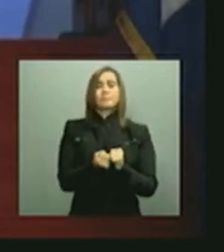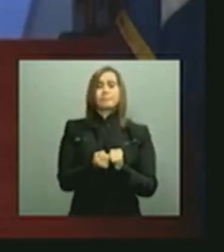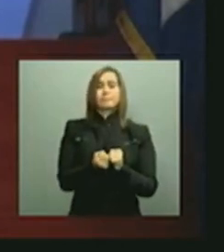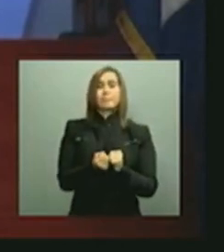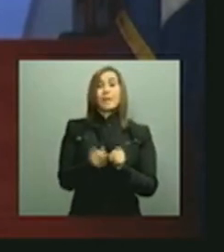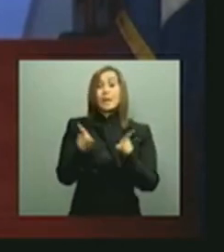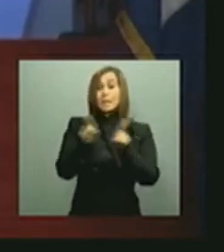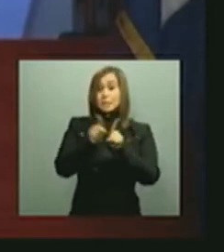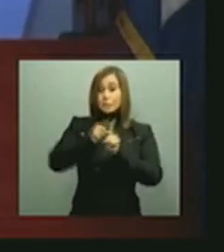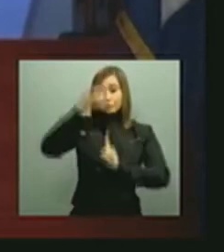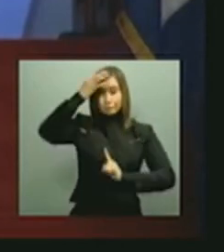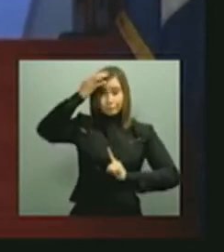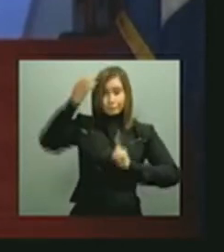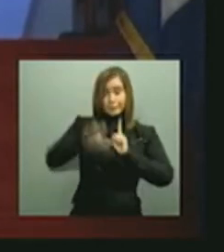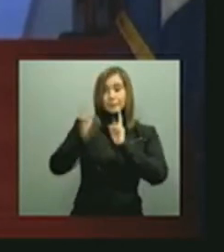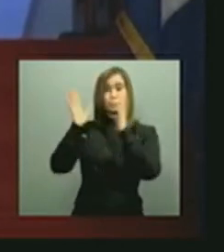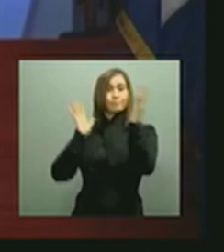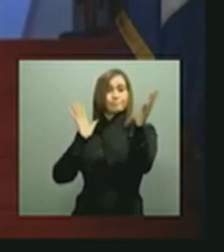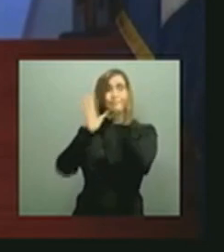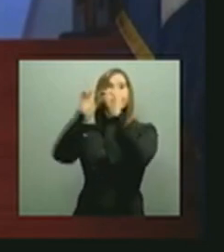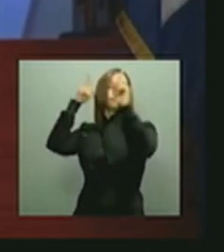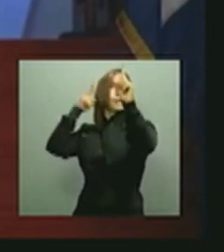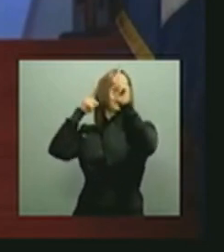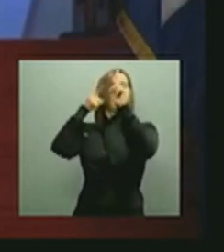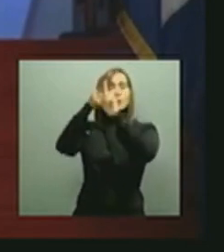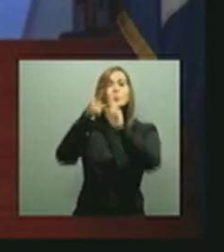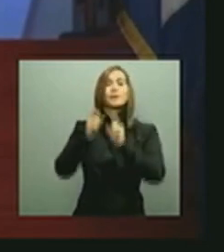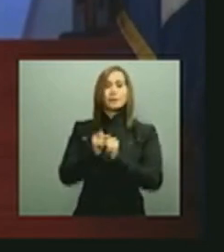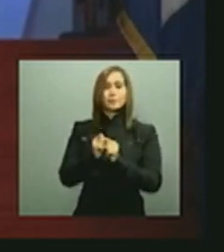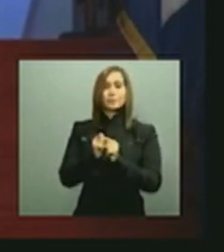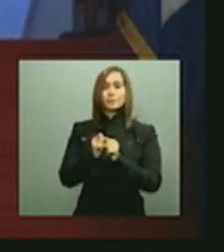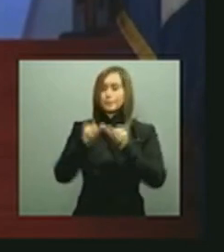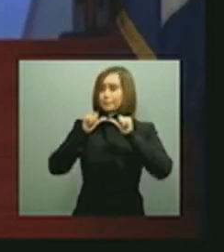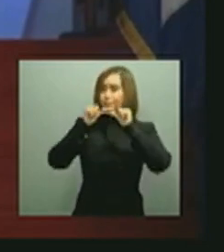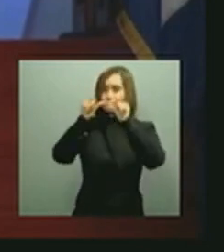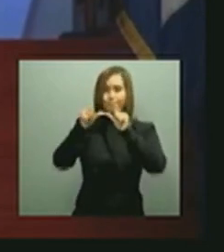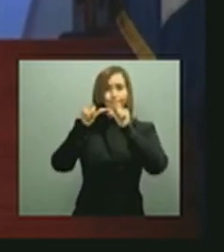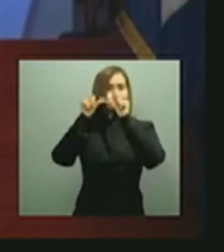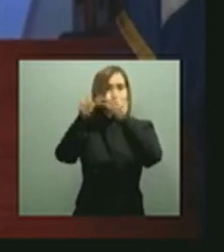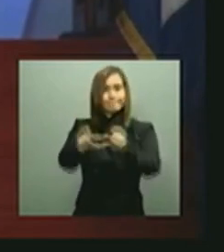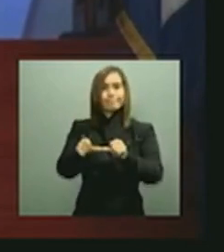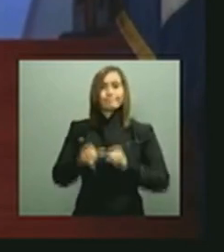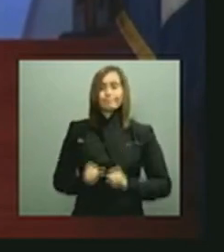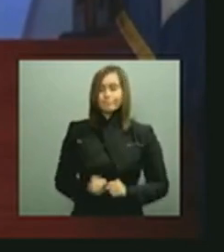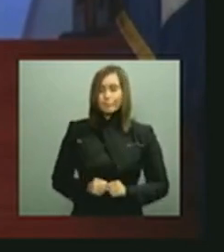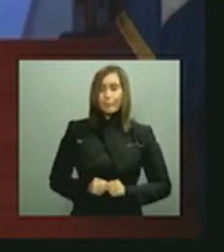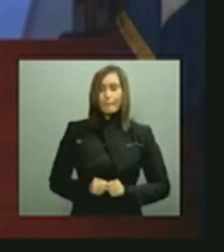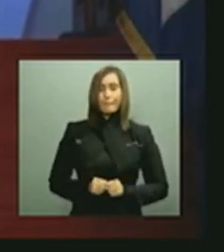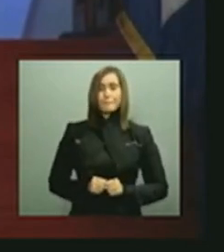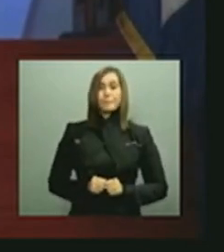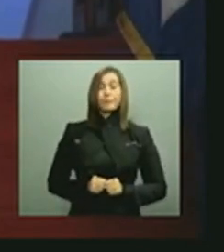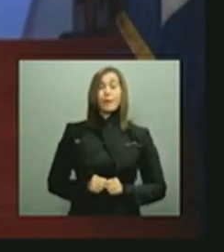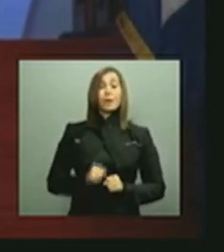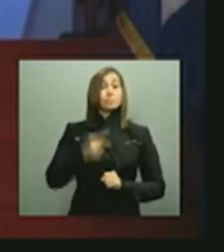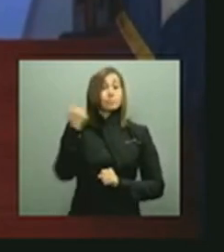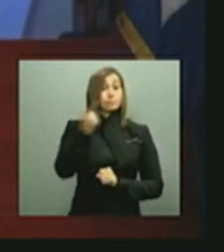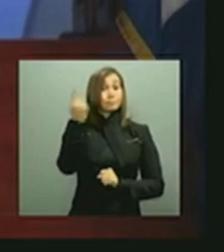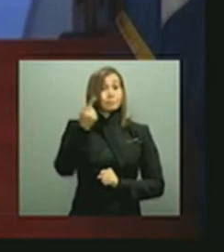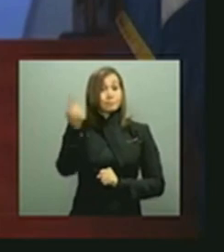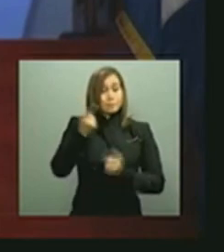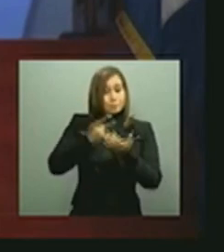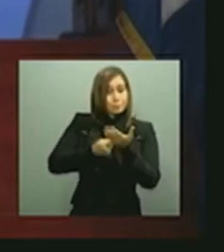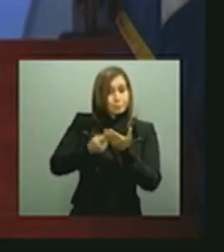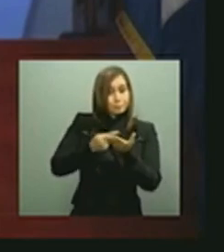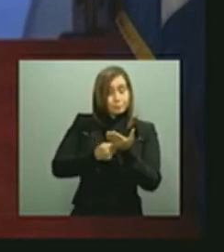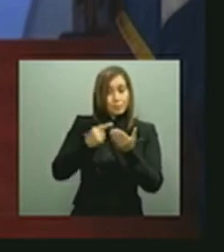y otras victorias o reivindicaciones que han tenido el sector trabajador. Es un aspecto que se debe tomar en cuenta en esto que